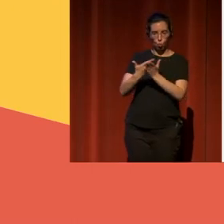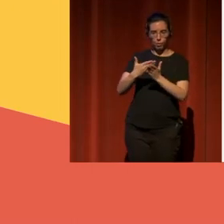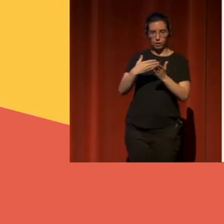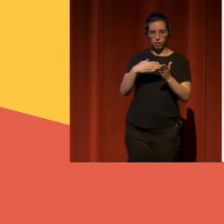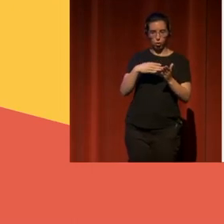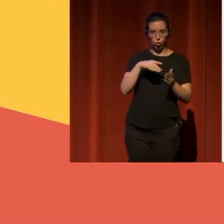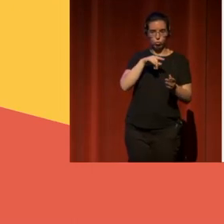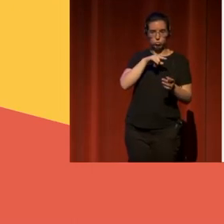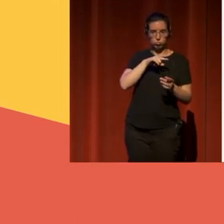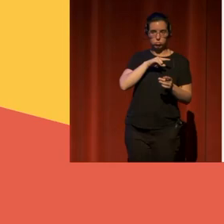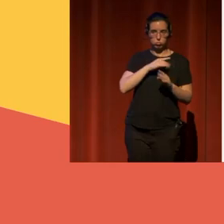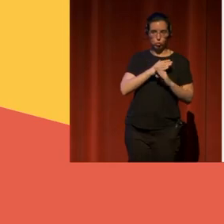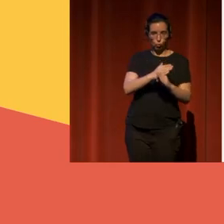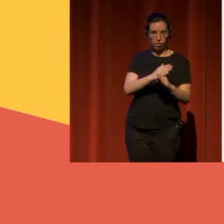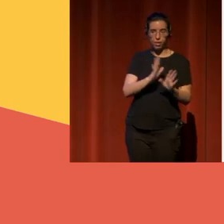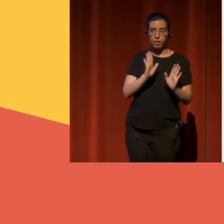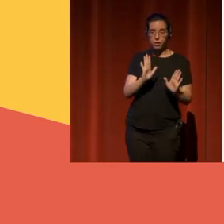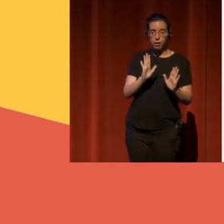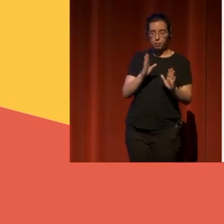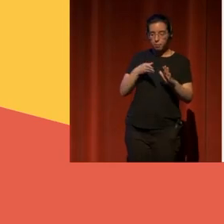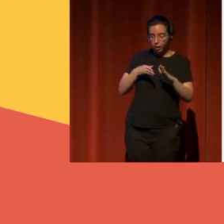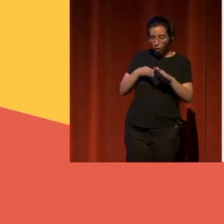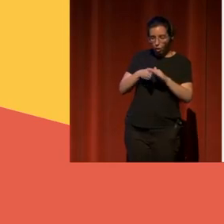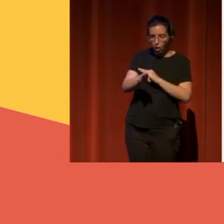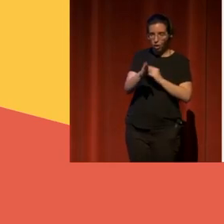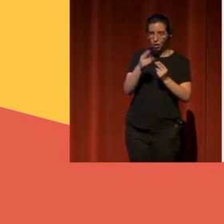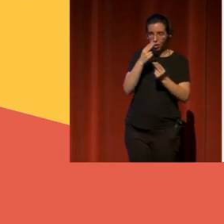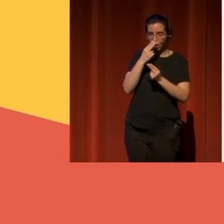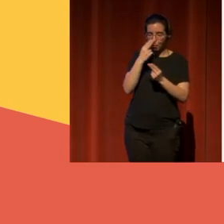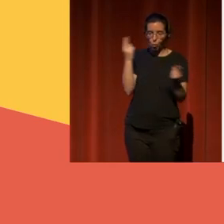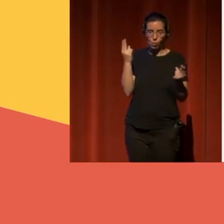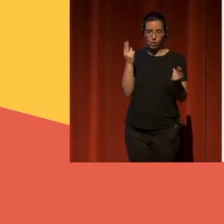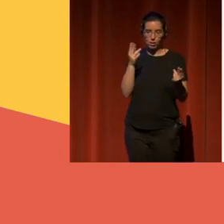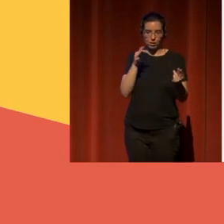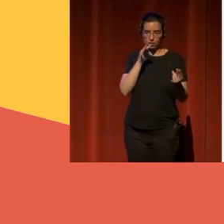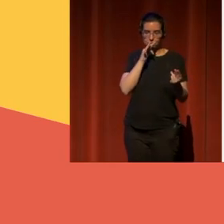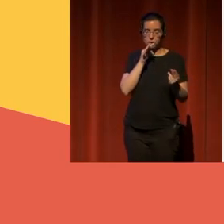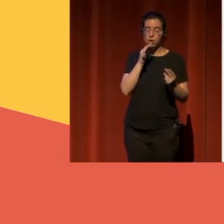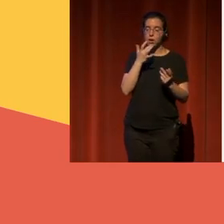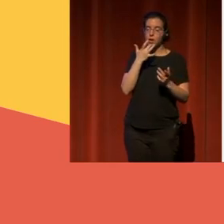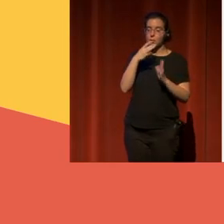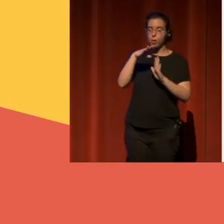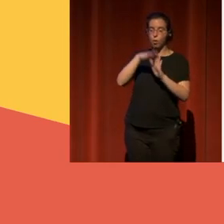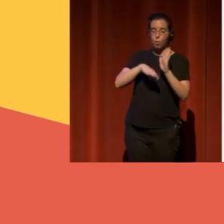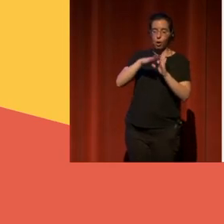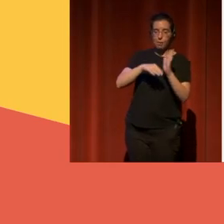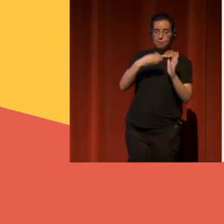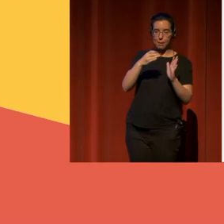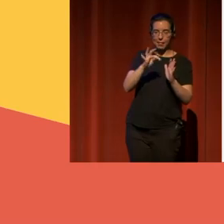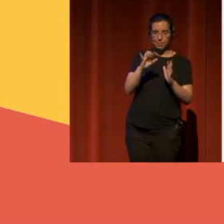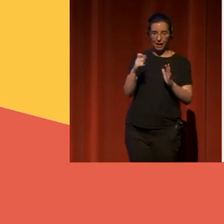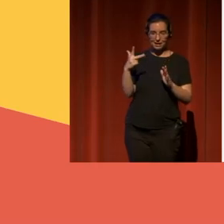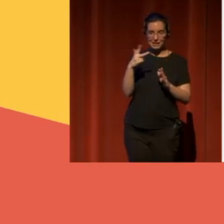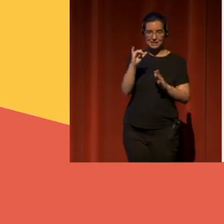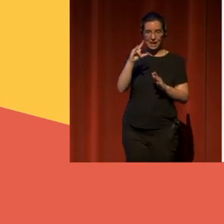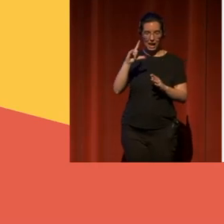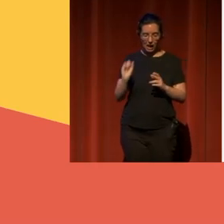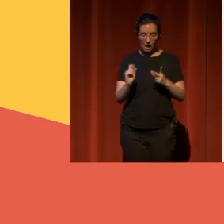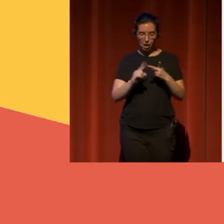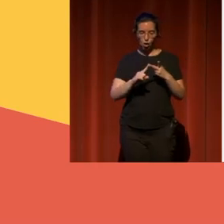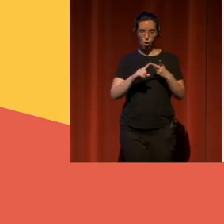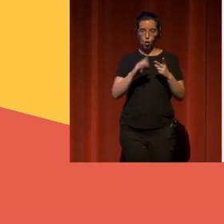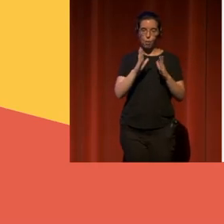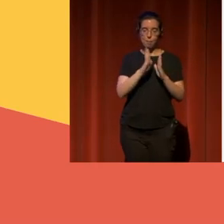dicha documentación sea pública y accesible. Se eligieron los programas BETAC de Chile y BiblioLabs de la Red de